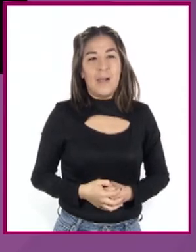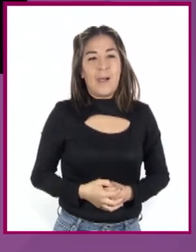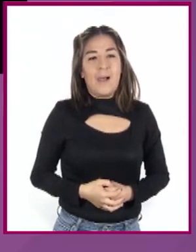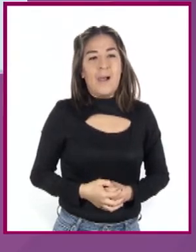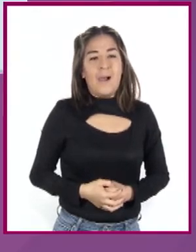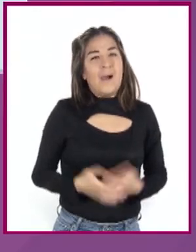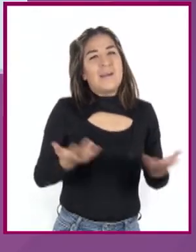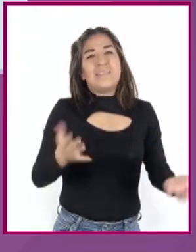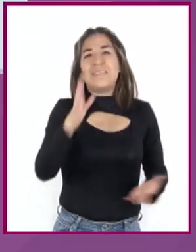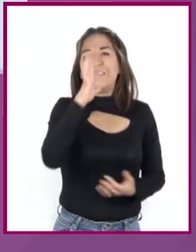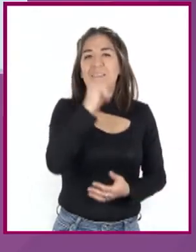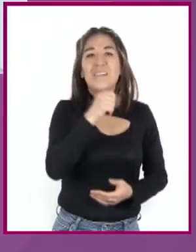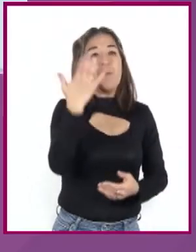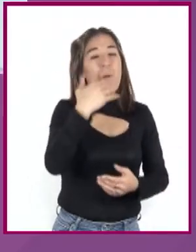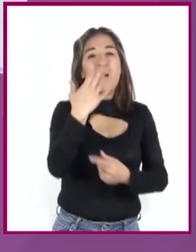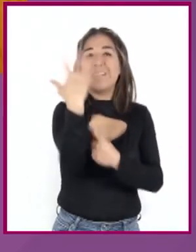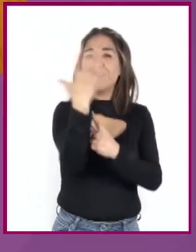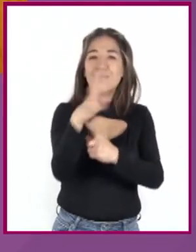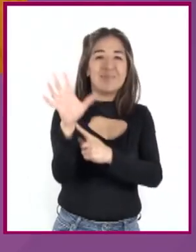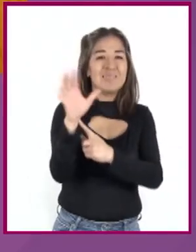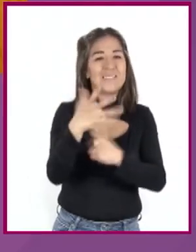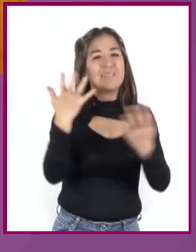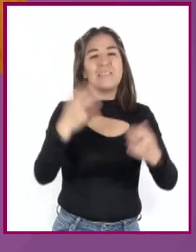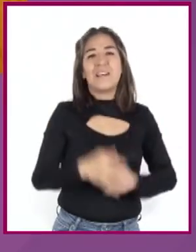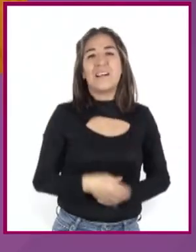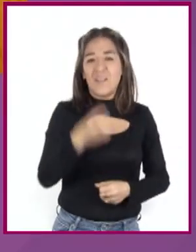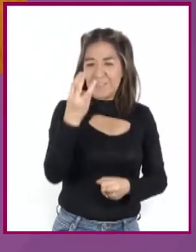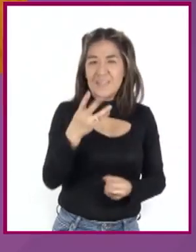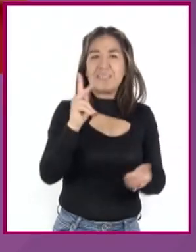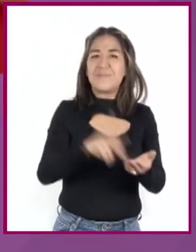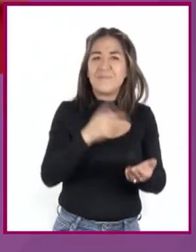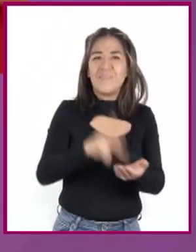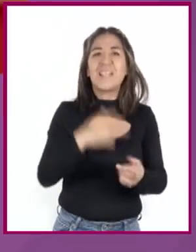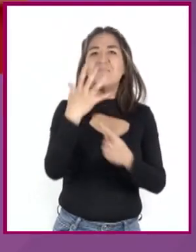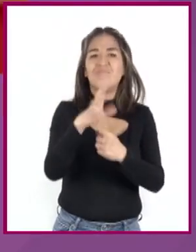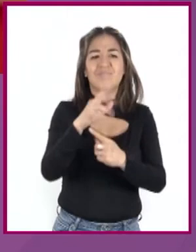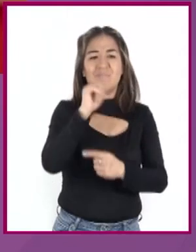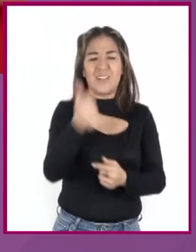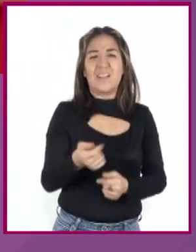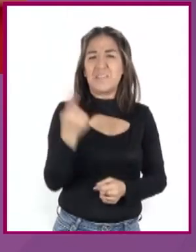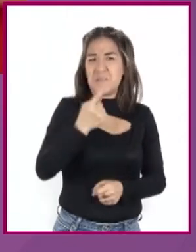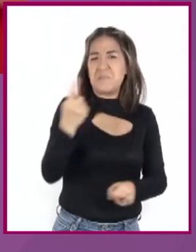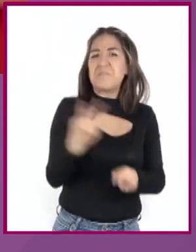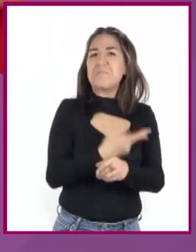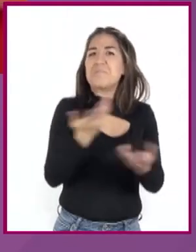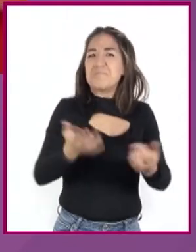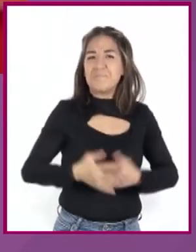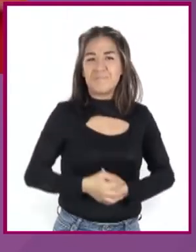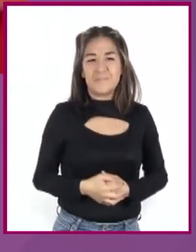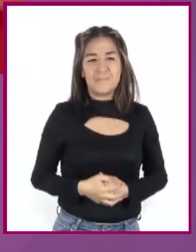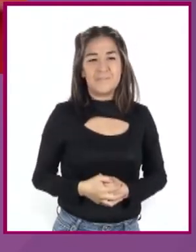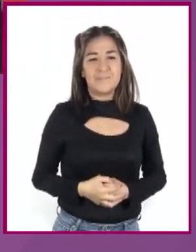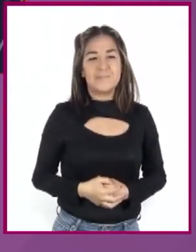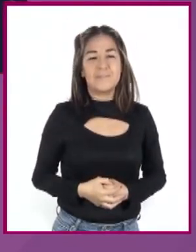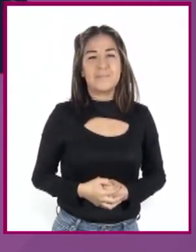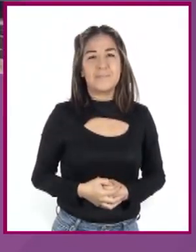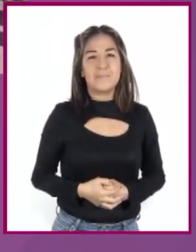No, no puede ser. Sin señal otra vez. Es la tercera vez. ¿Qué estará pasando?